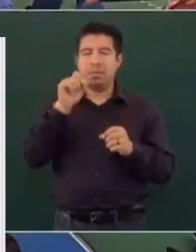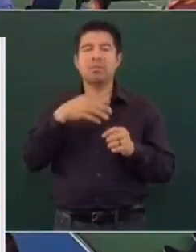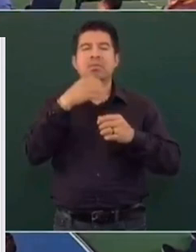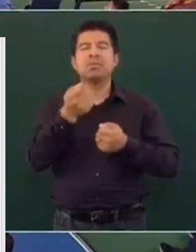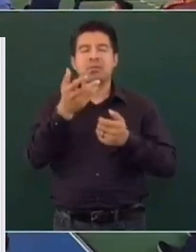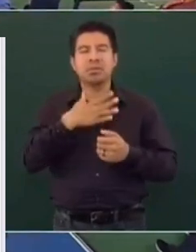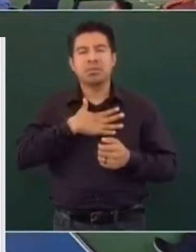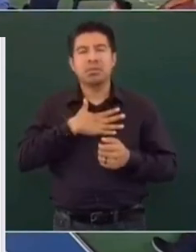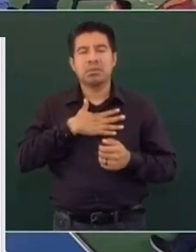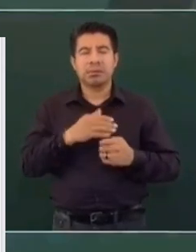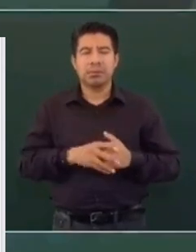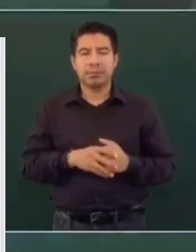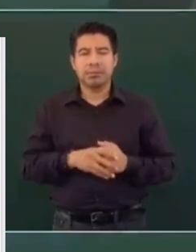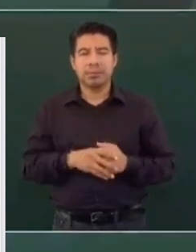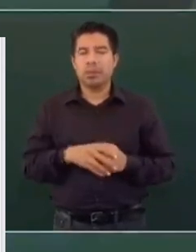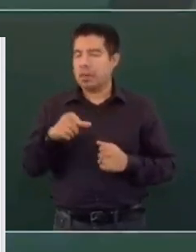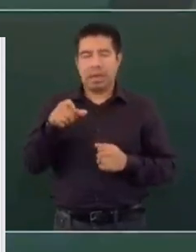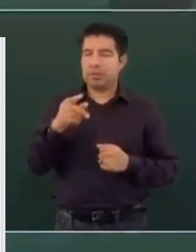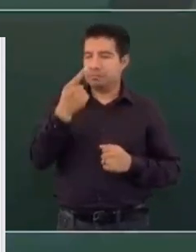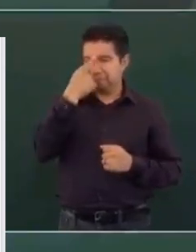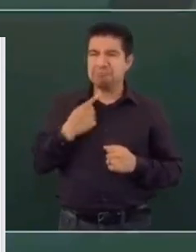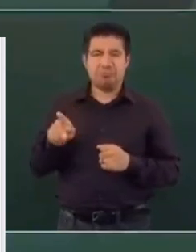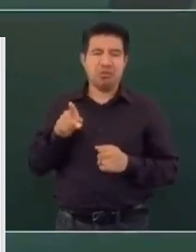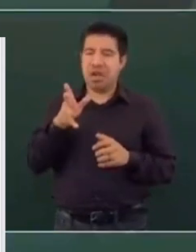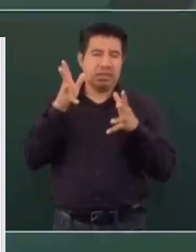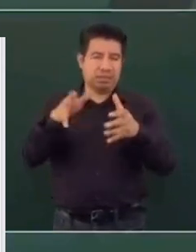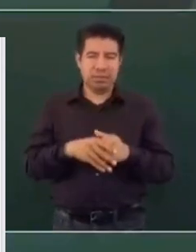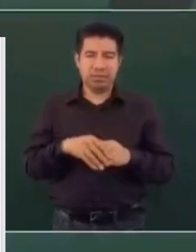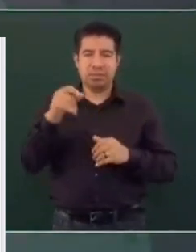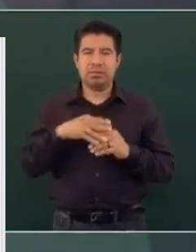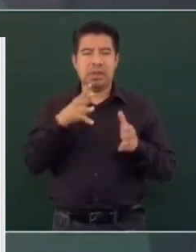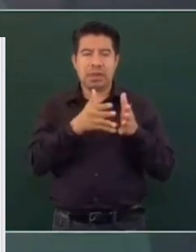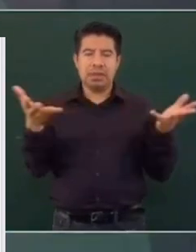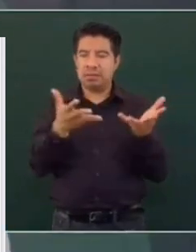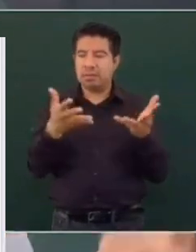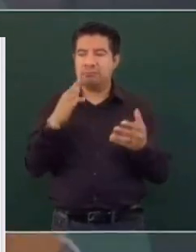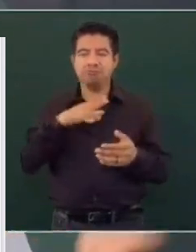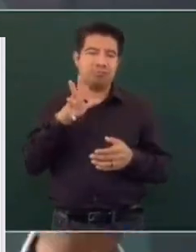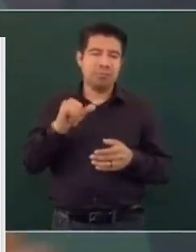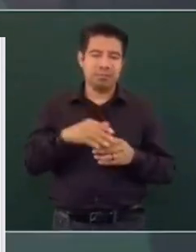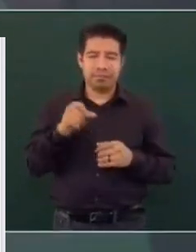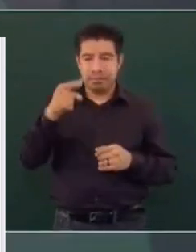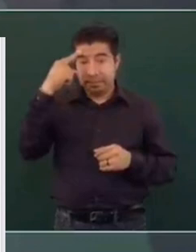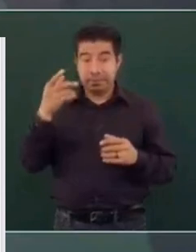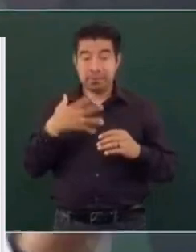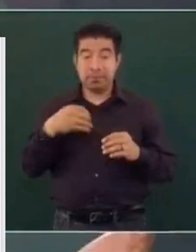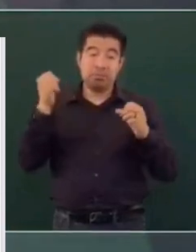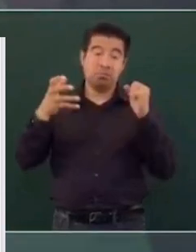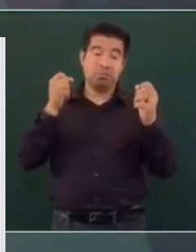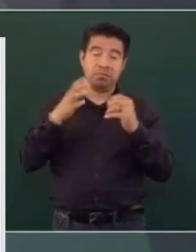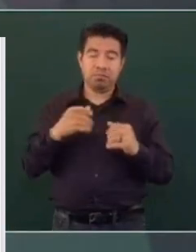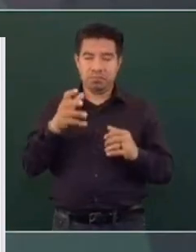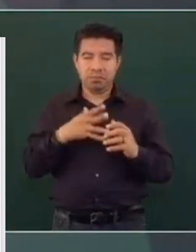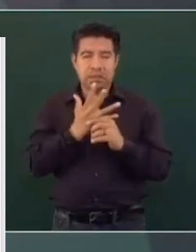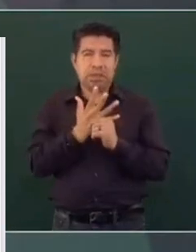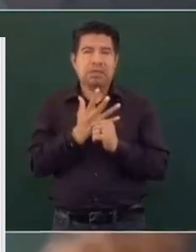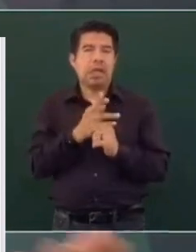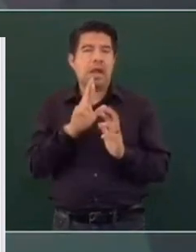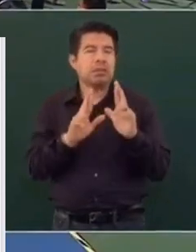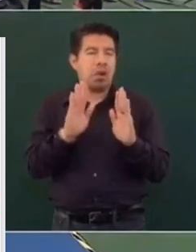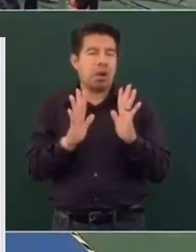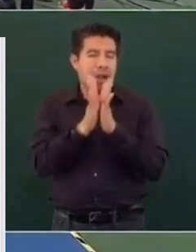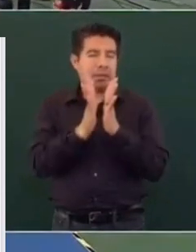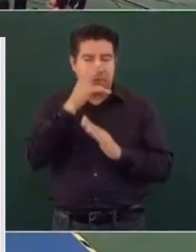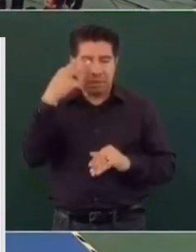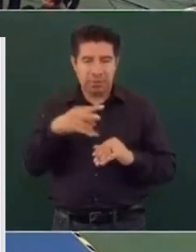que son puro simulador del tiempo en que se hablaba de que había democracia en México, cuando en